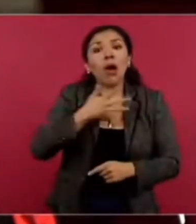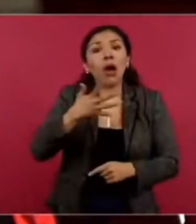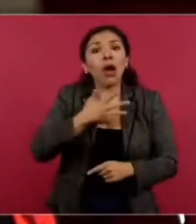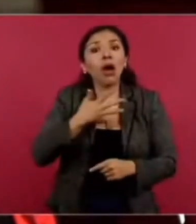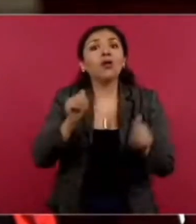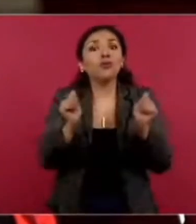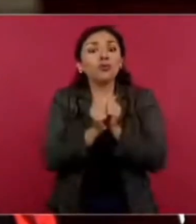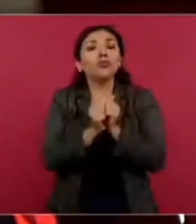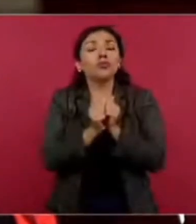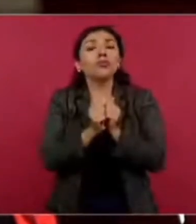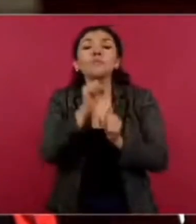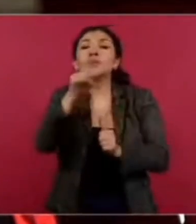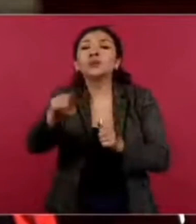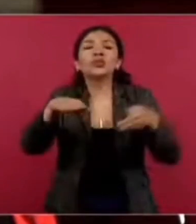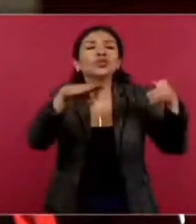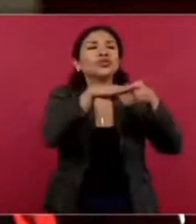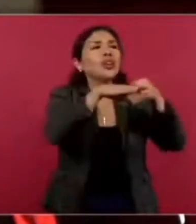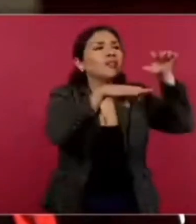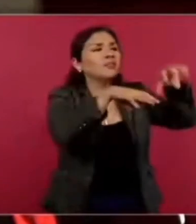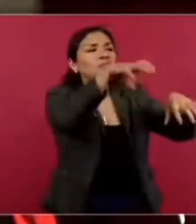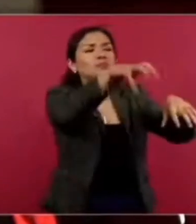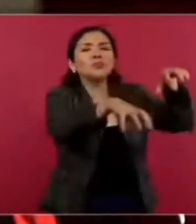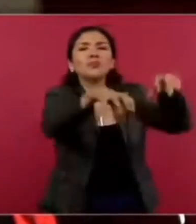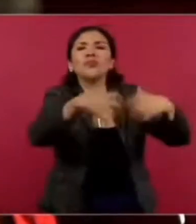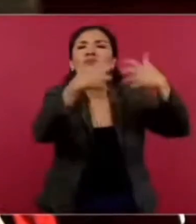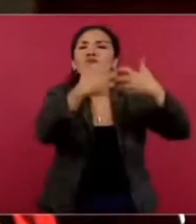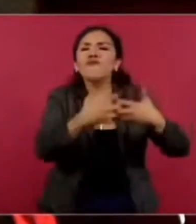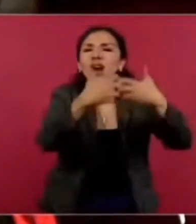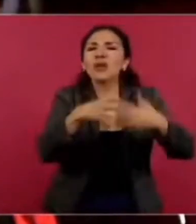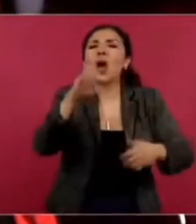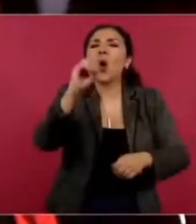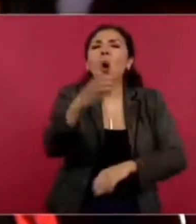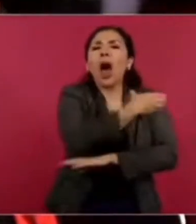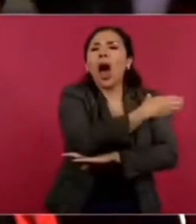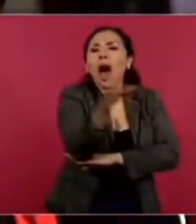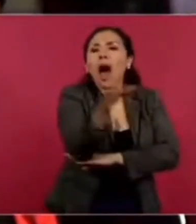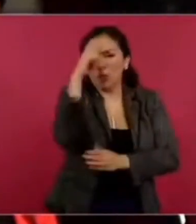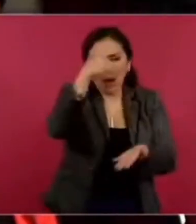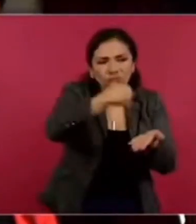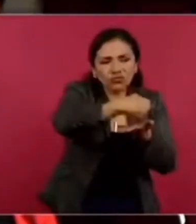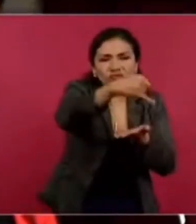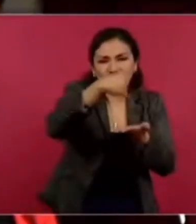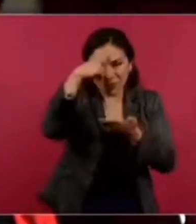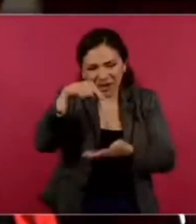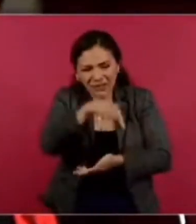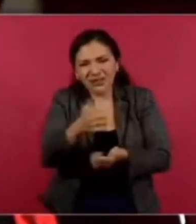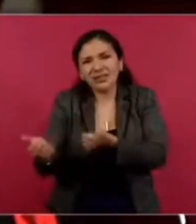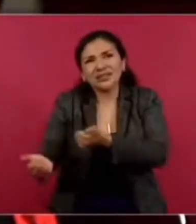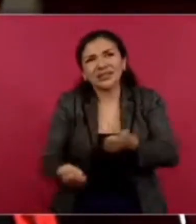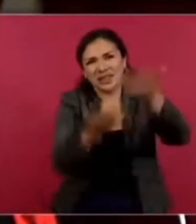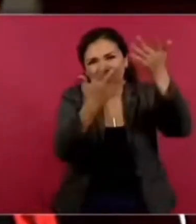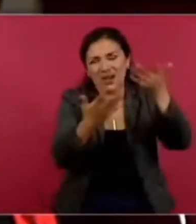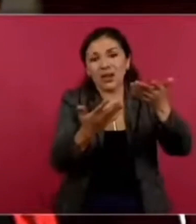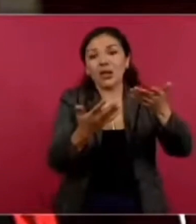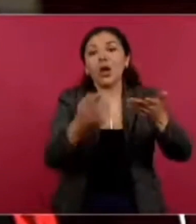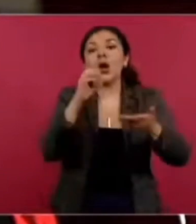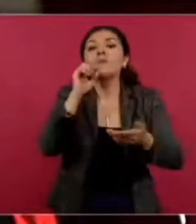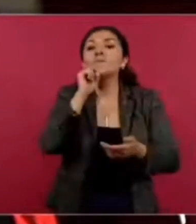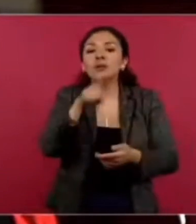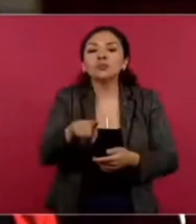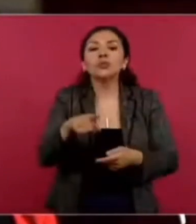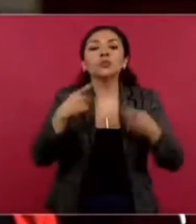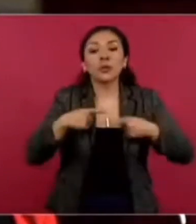alrededor de estas fábricas o de los campos de cultivo para exportación y también de los